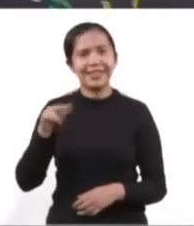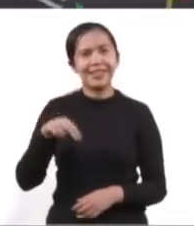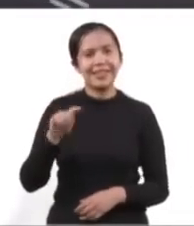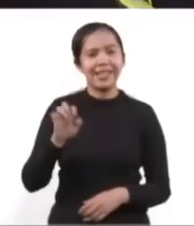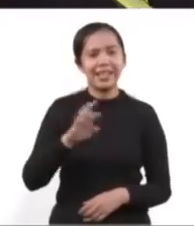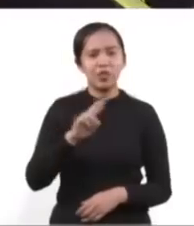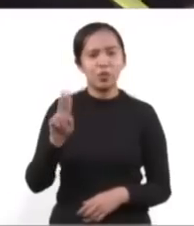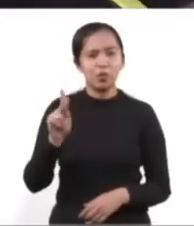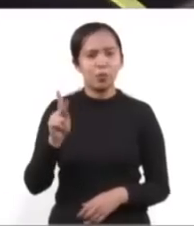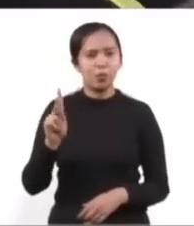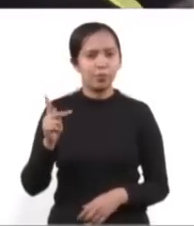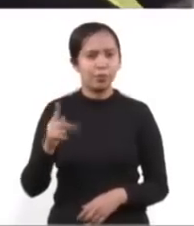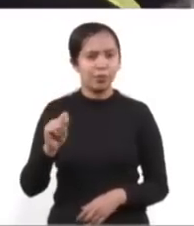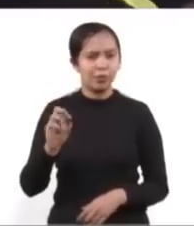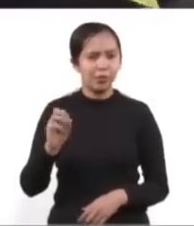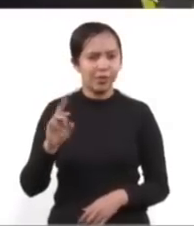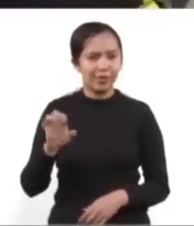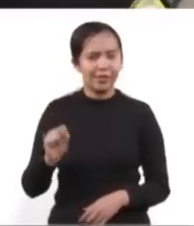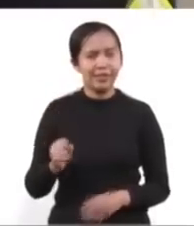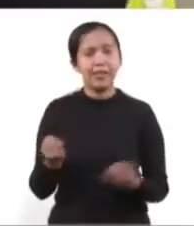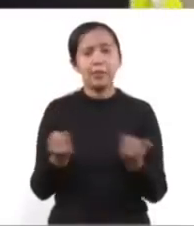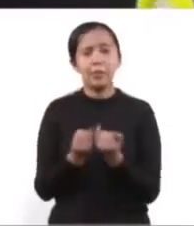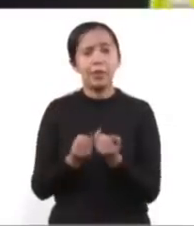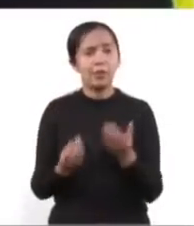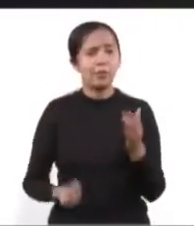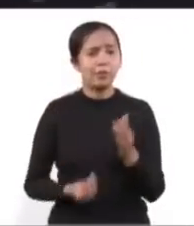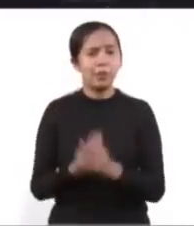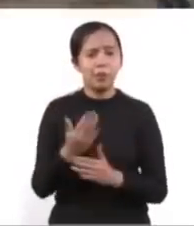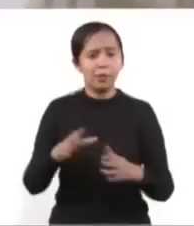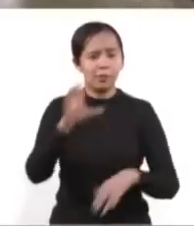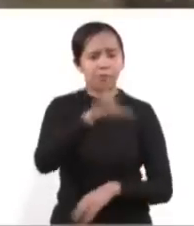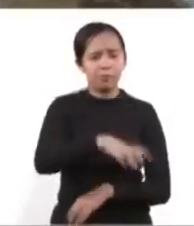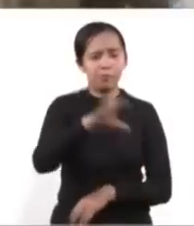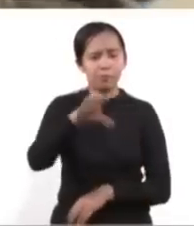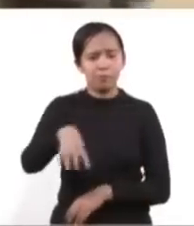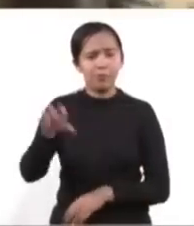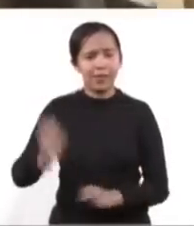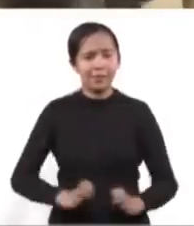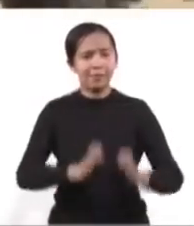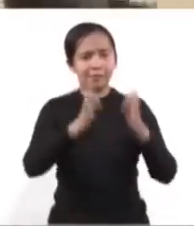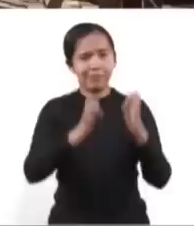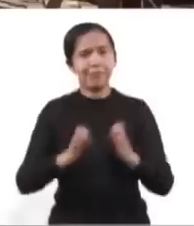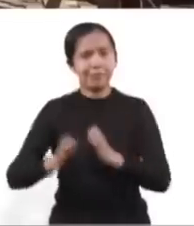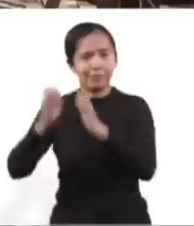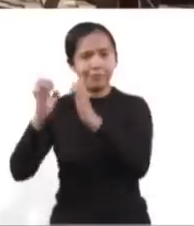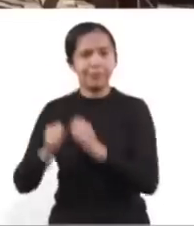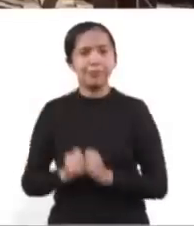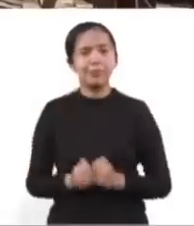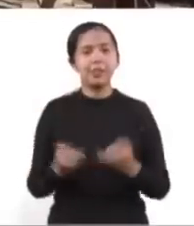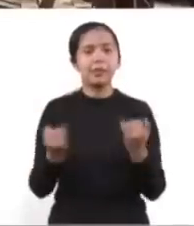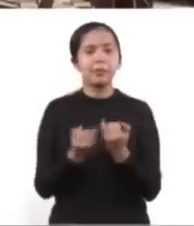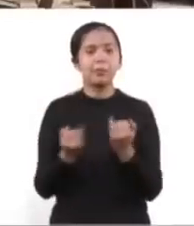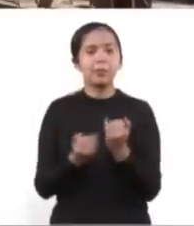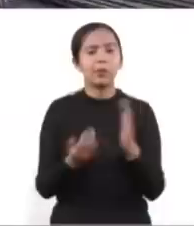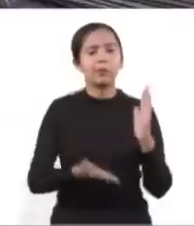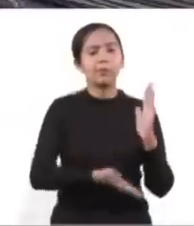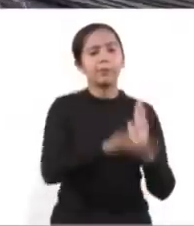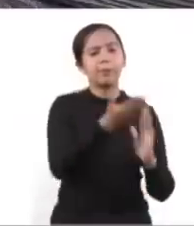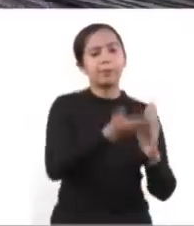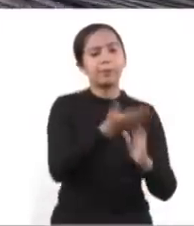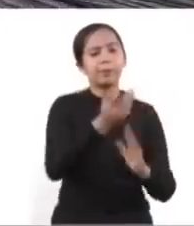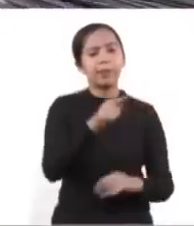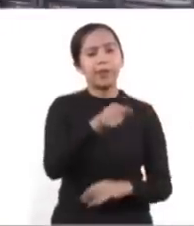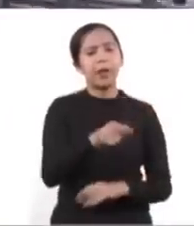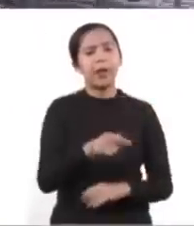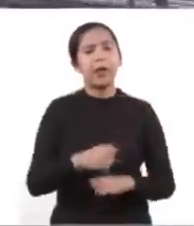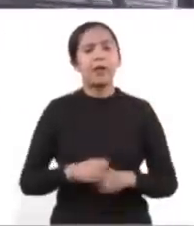de mando y control de energía y nuevas instalaciones. Se desarrolló la cimentación del conjunto arquitectónico con